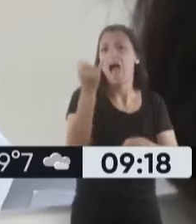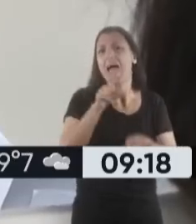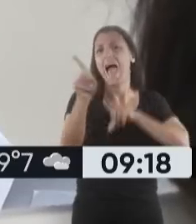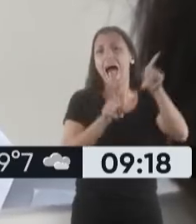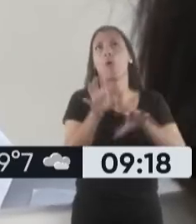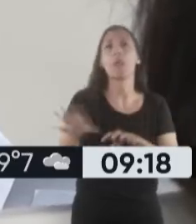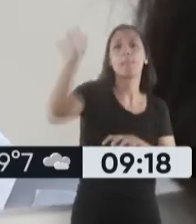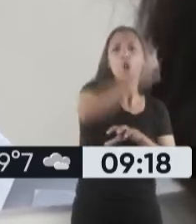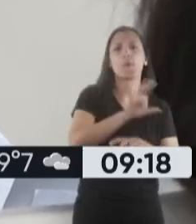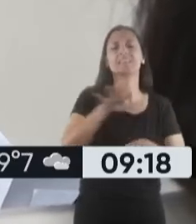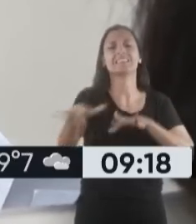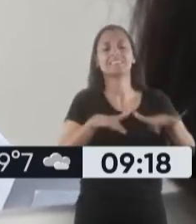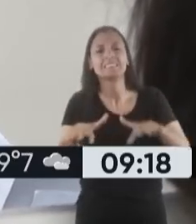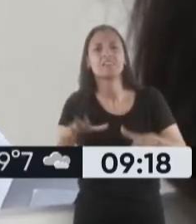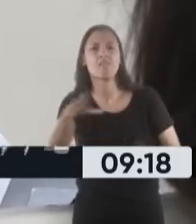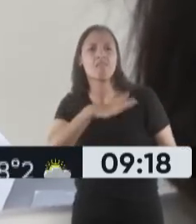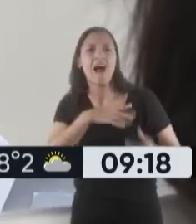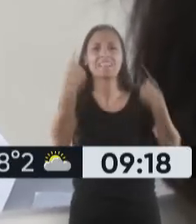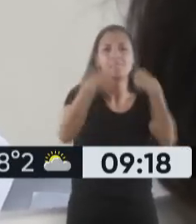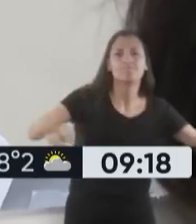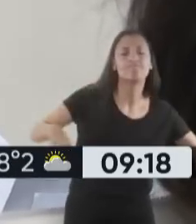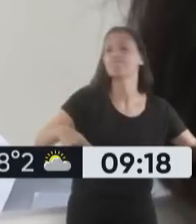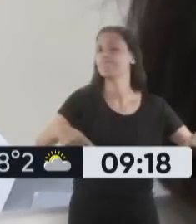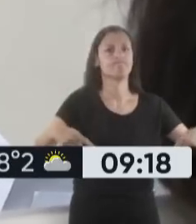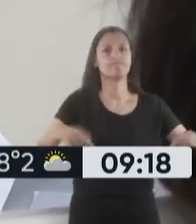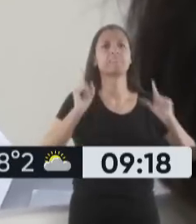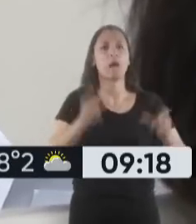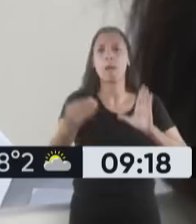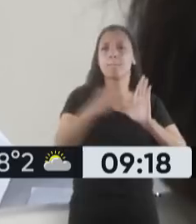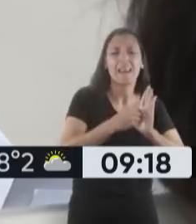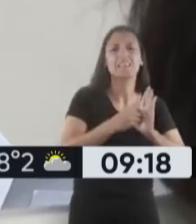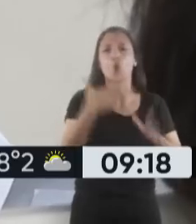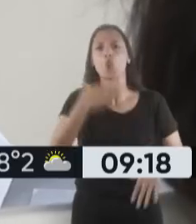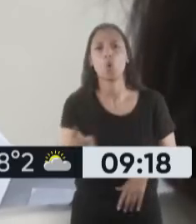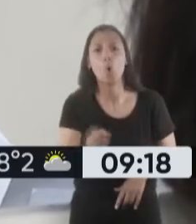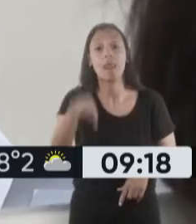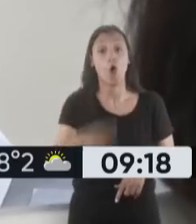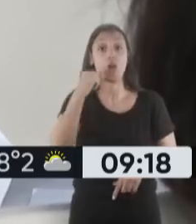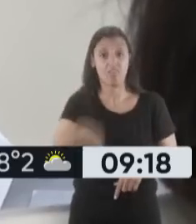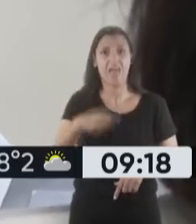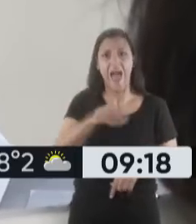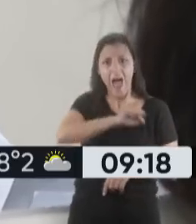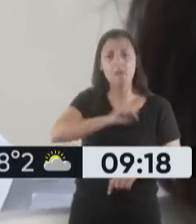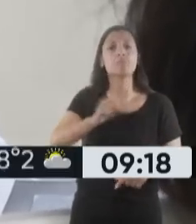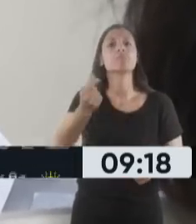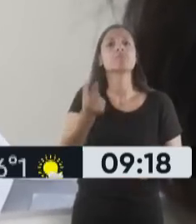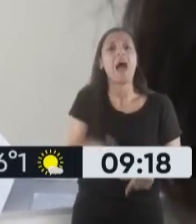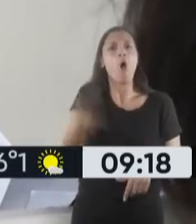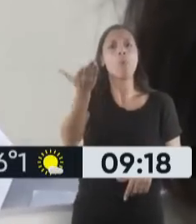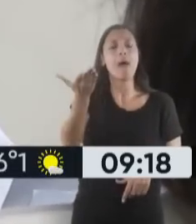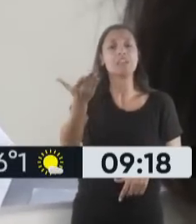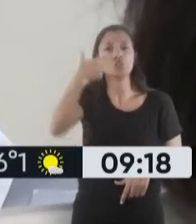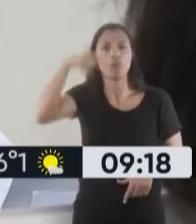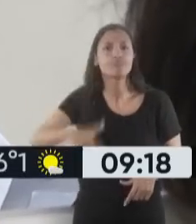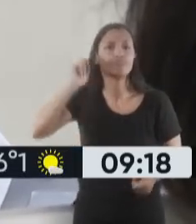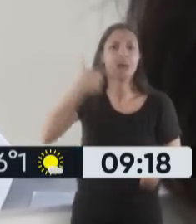del interior con respecto al faltante, al stock, a la señalética. En el día de hoy tuvimos el aumento del combustible, que también va a estar